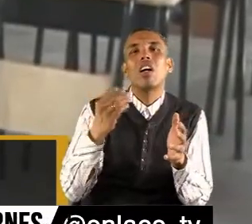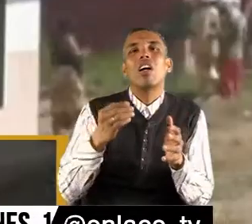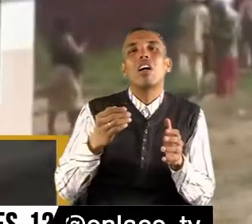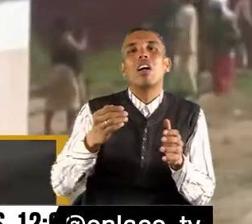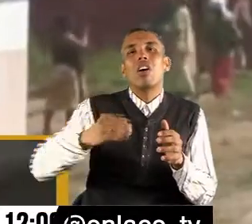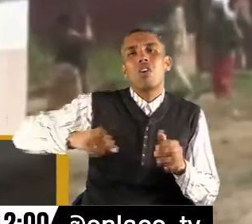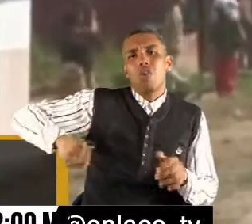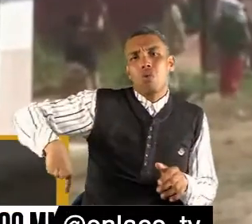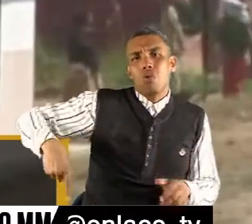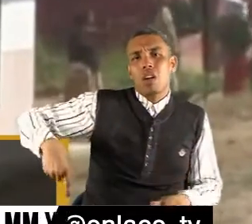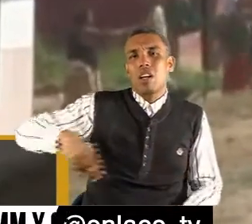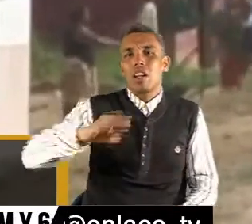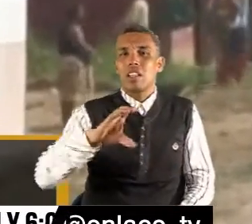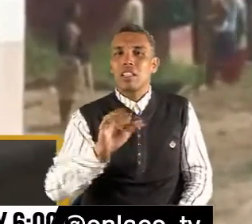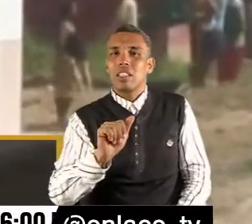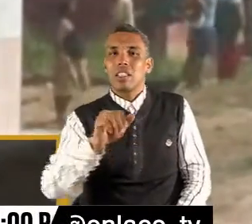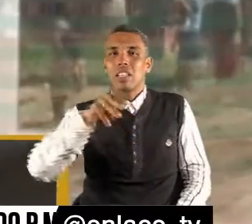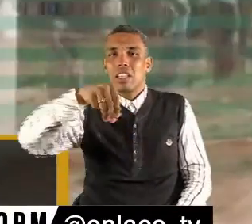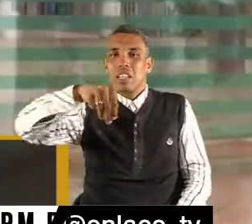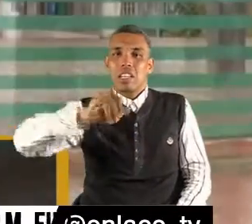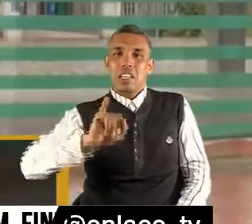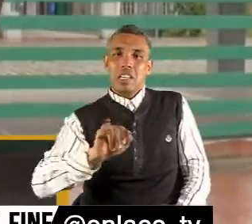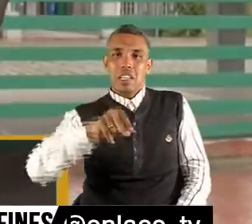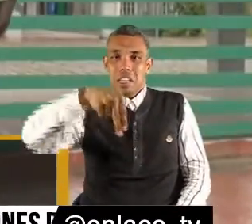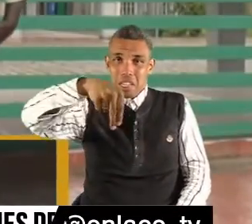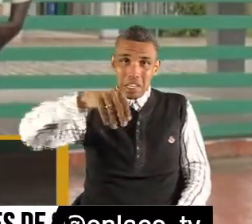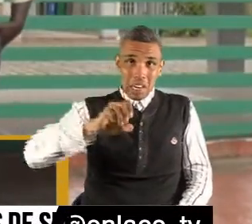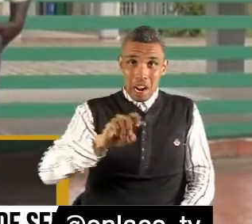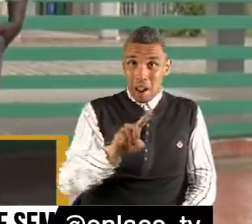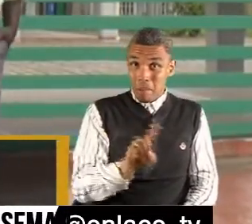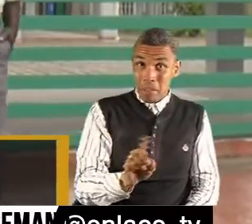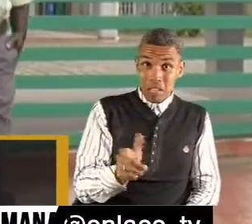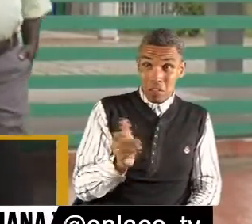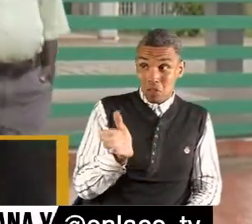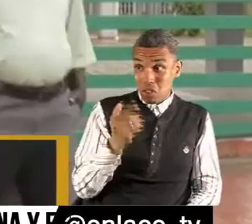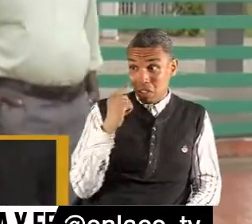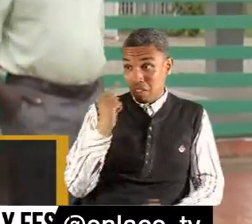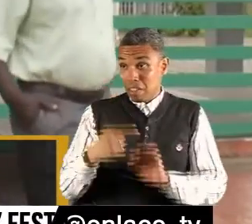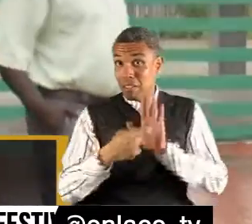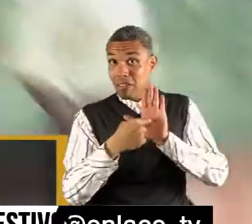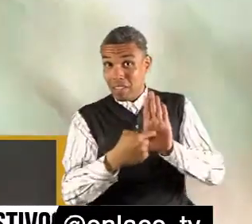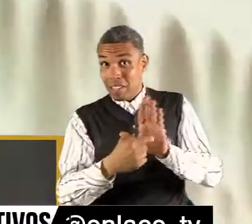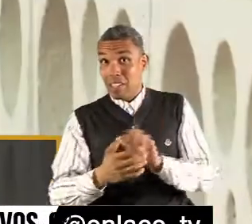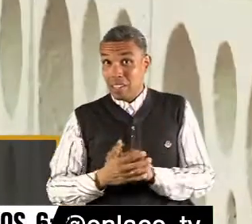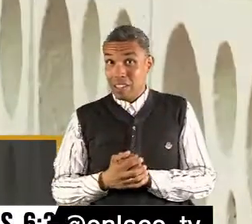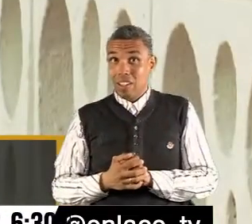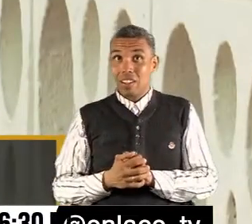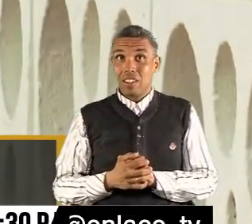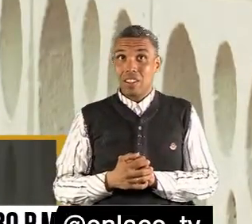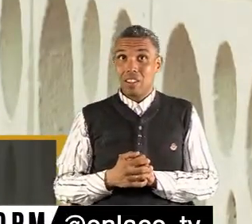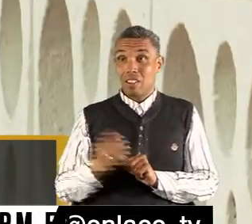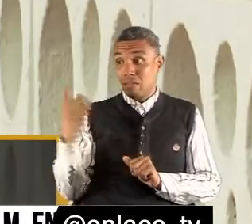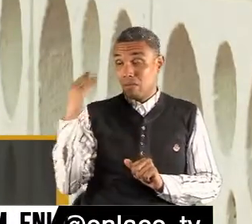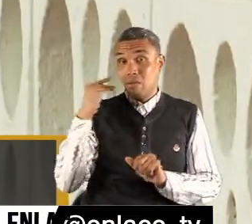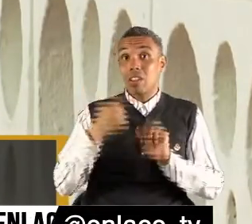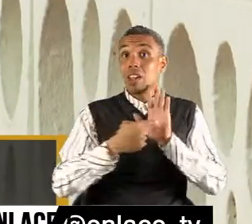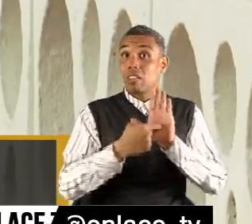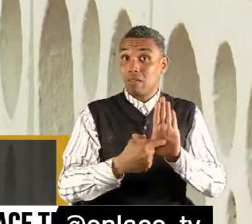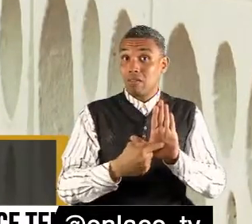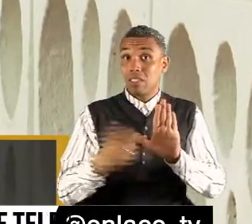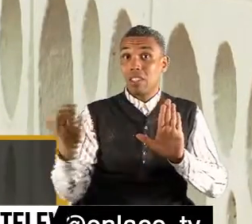Silvestre y hoy cuando vuelve a ella para contar su triste historia, ni siquiera se le permite su ingreso. Me contactaron, vine